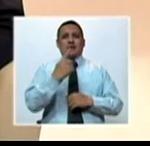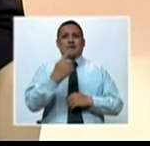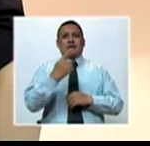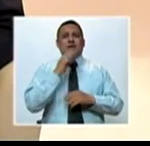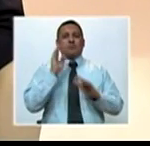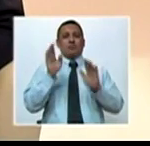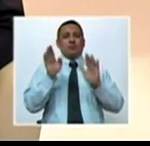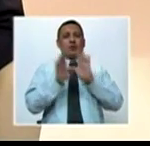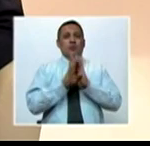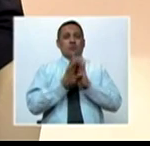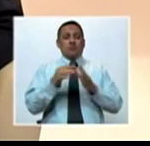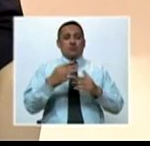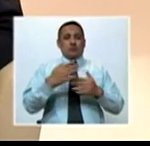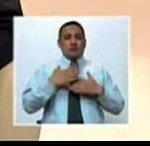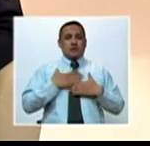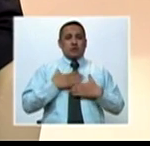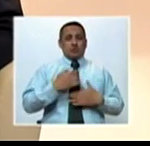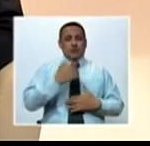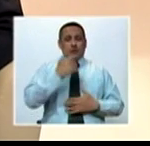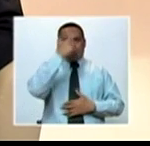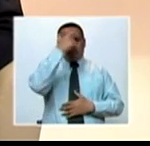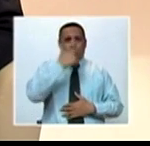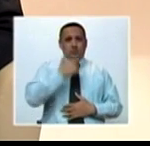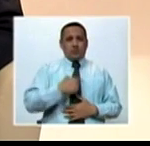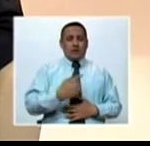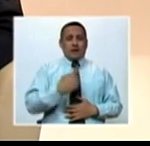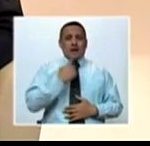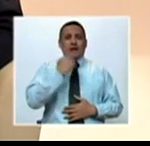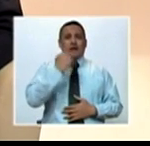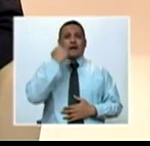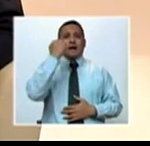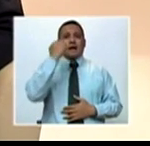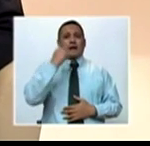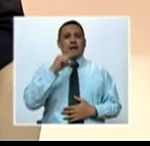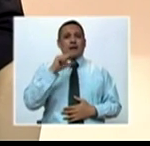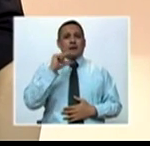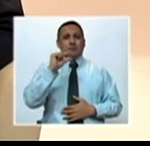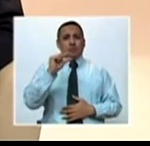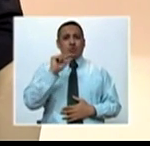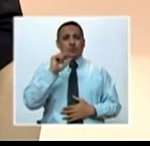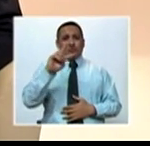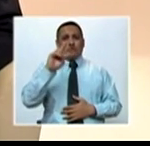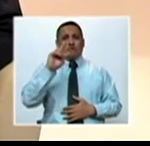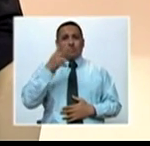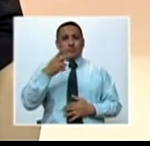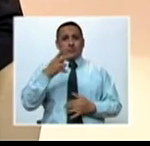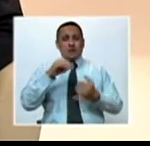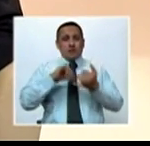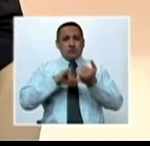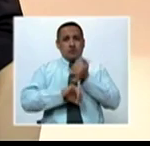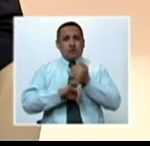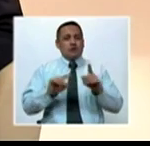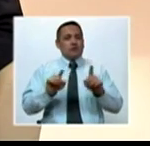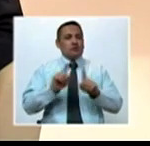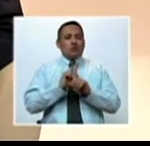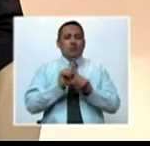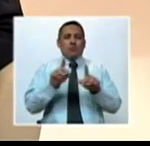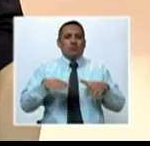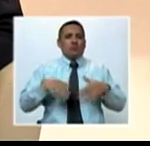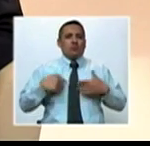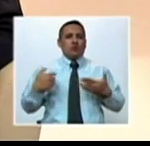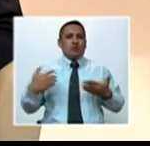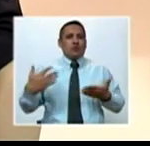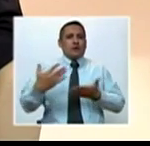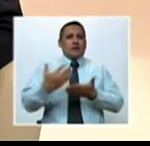2.000 soles no se le puede embargar nada. Exactamente. Si tenga una deuda con